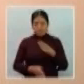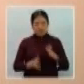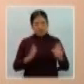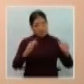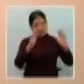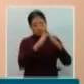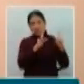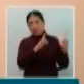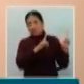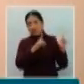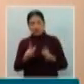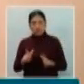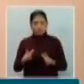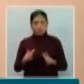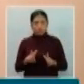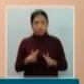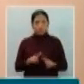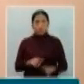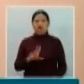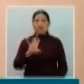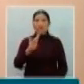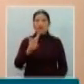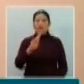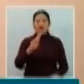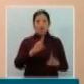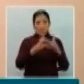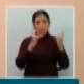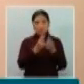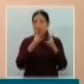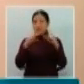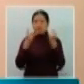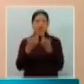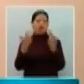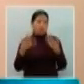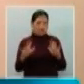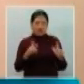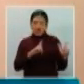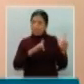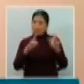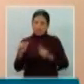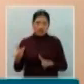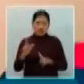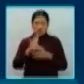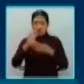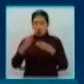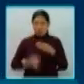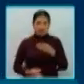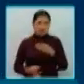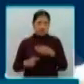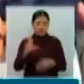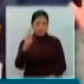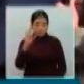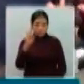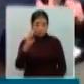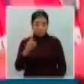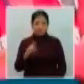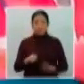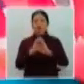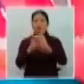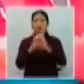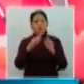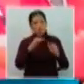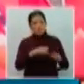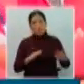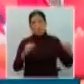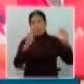Paz, 7 departamentos que está completado la actualización cartográfica estadística. En La Paz nosotros, por ejemplo,